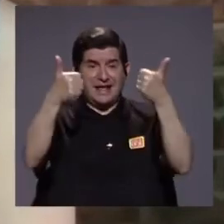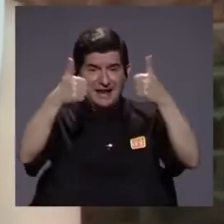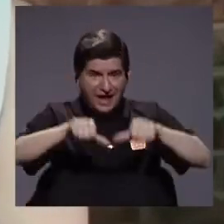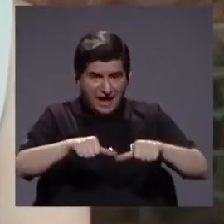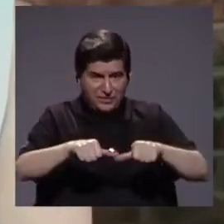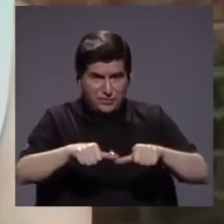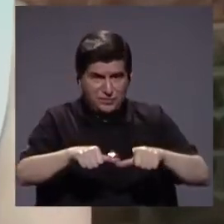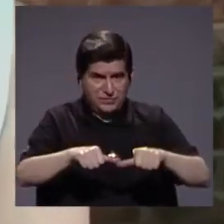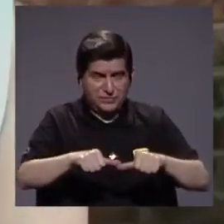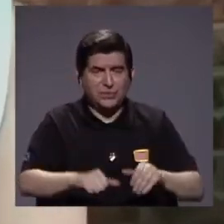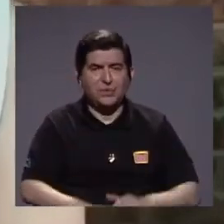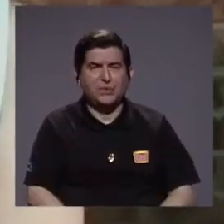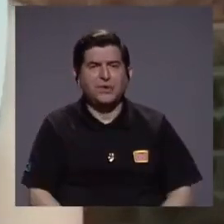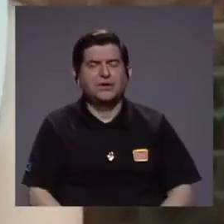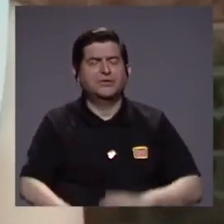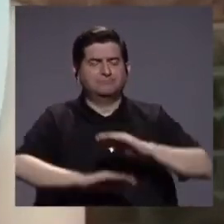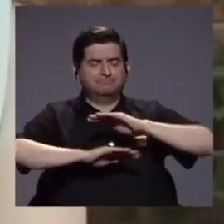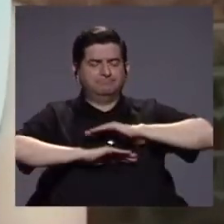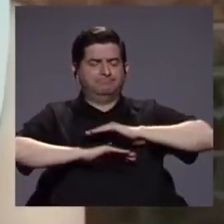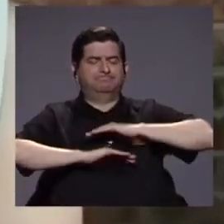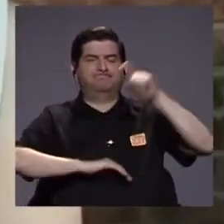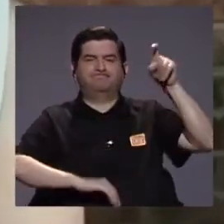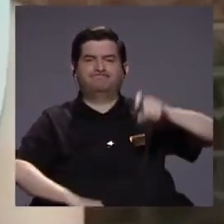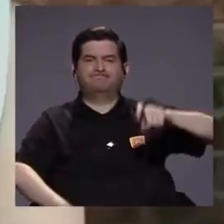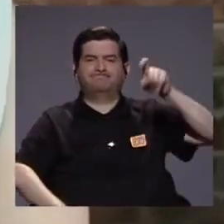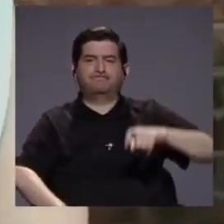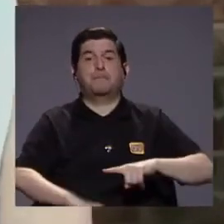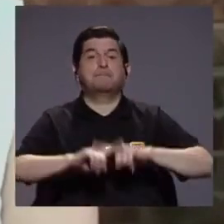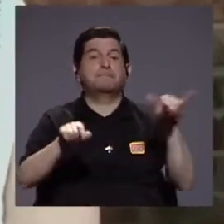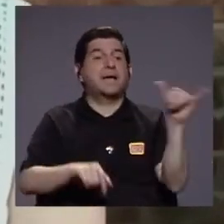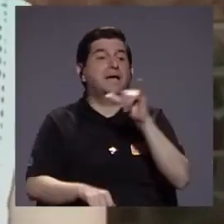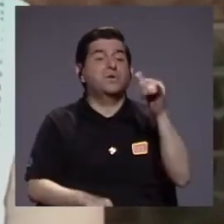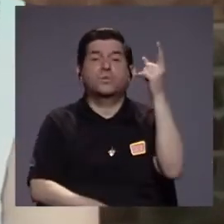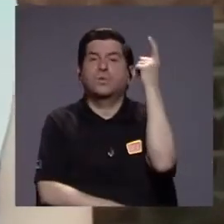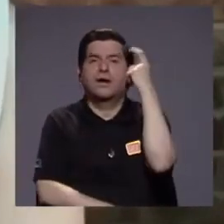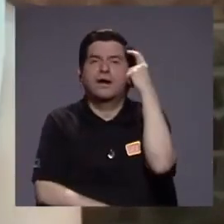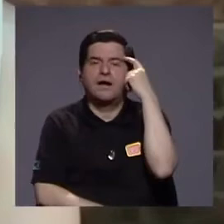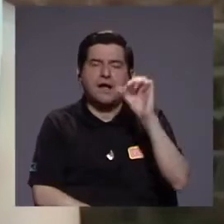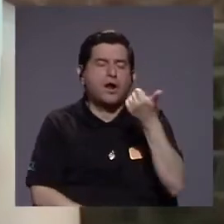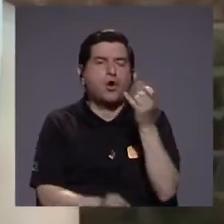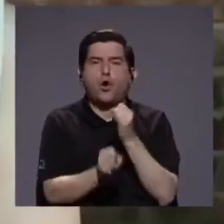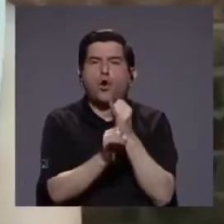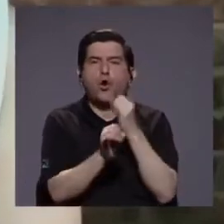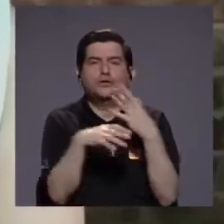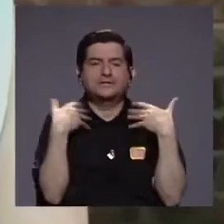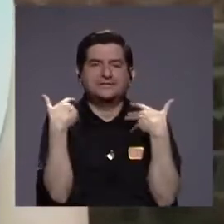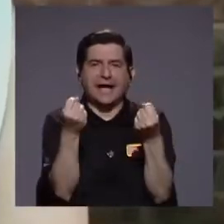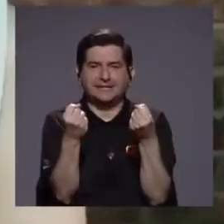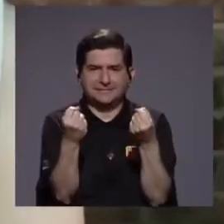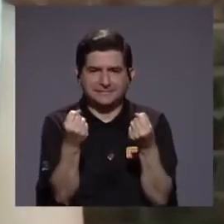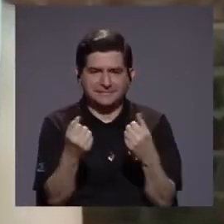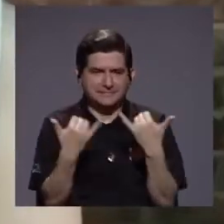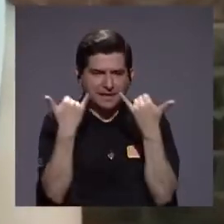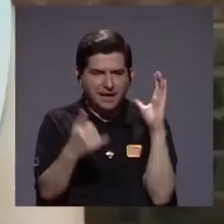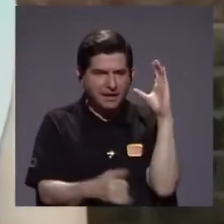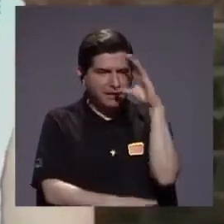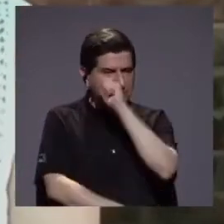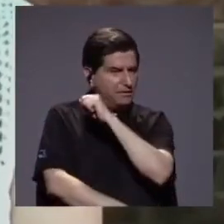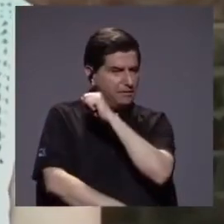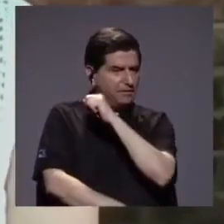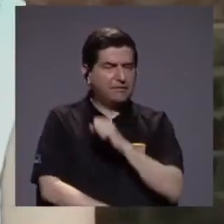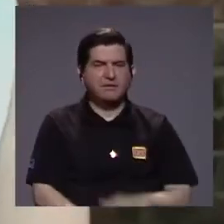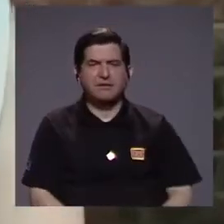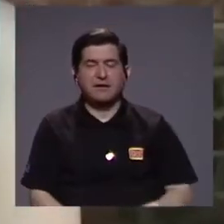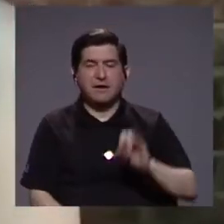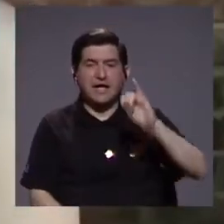que satisfazcan nuestras necesidades, pero también hay que pensar en las otras instituciones de salud, que es lo que estamos viendo nosotros. Está